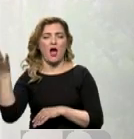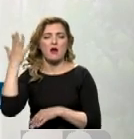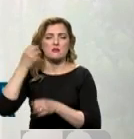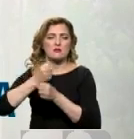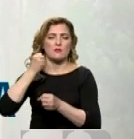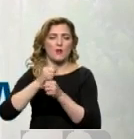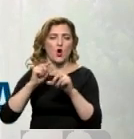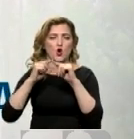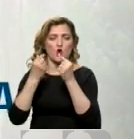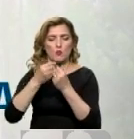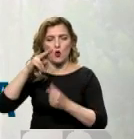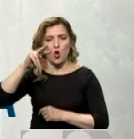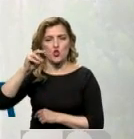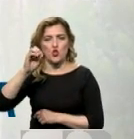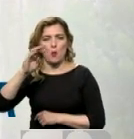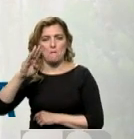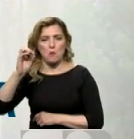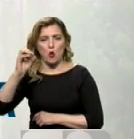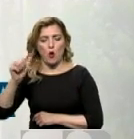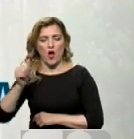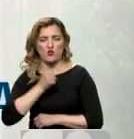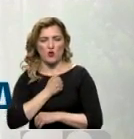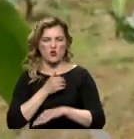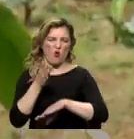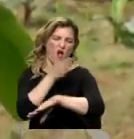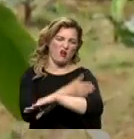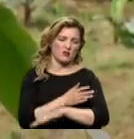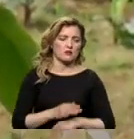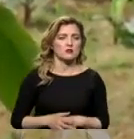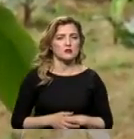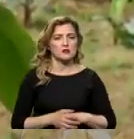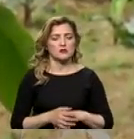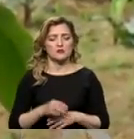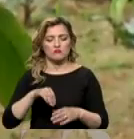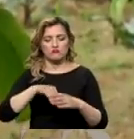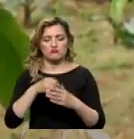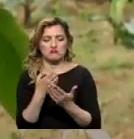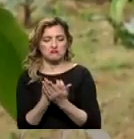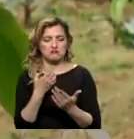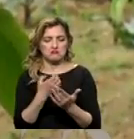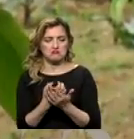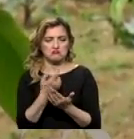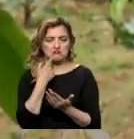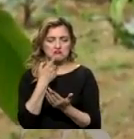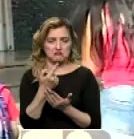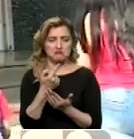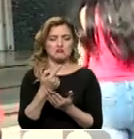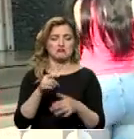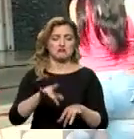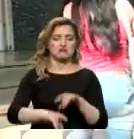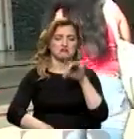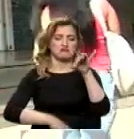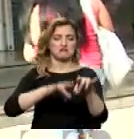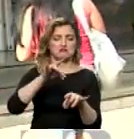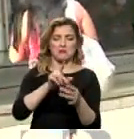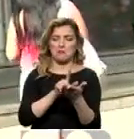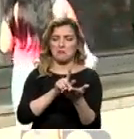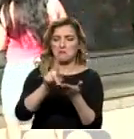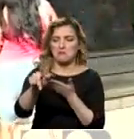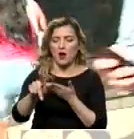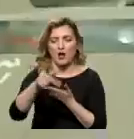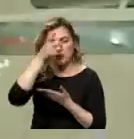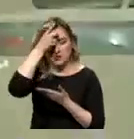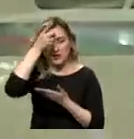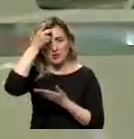adicionalmente con los ingresos que genere la hacienda koval management ha garantizado a la cooperativa cancelar la deuda que actualmente